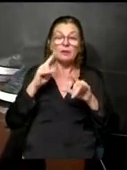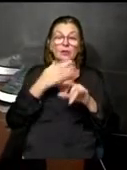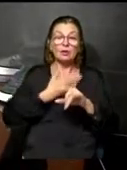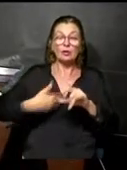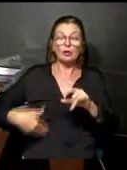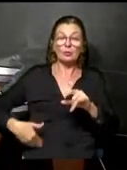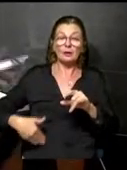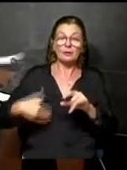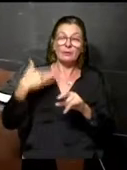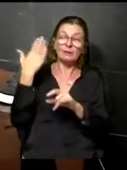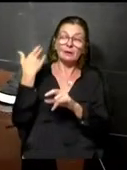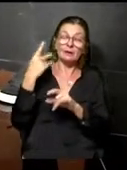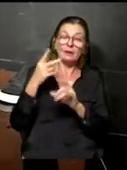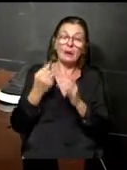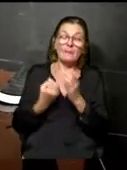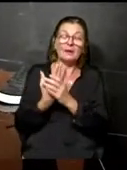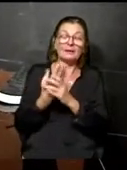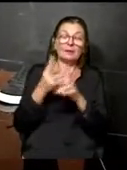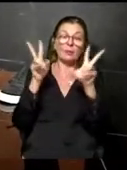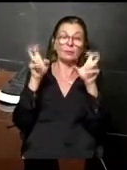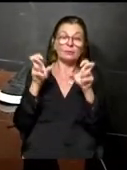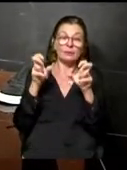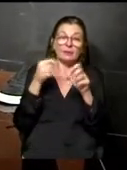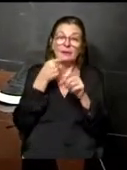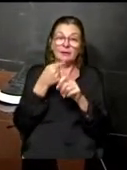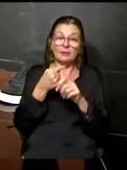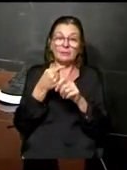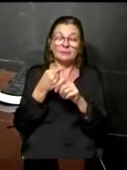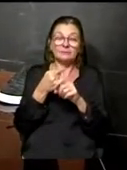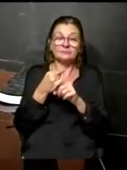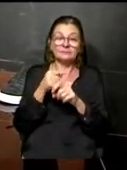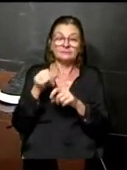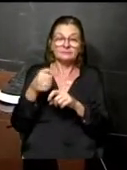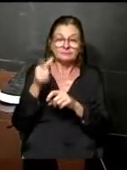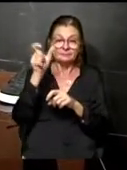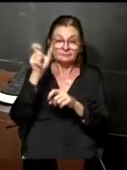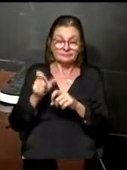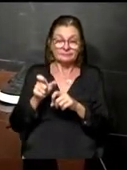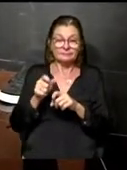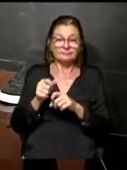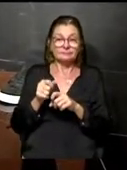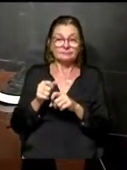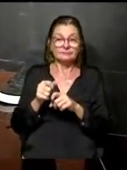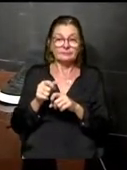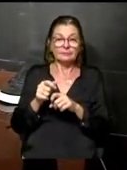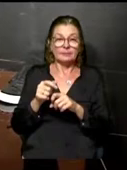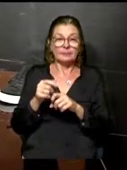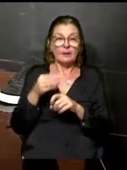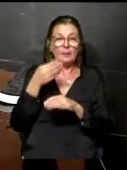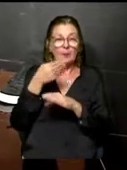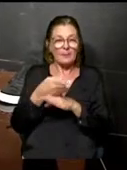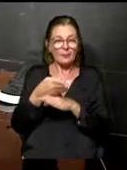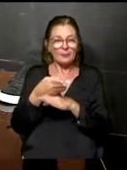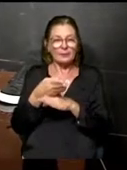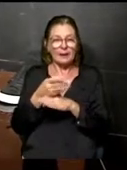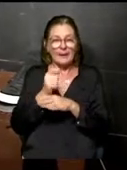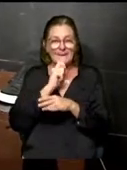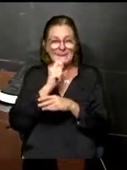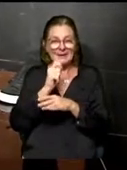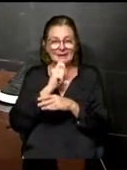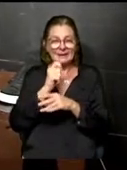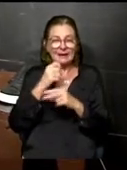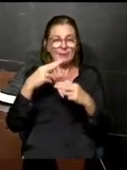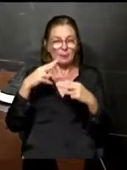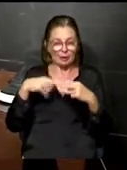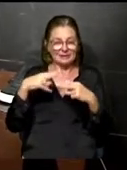aparece como un tema que es valorado, digamos, por las personas. Bien, nos vamos a prensa. Ahí está. Y después nos interesaba también